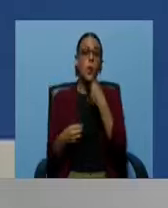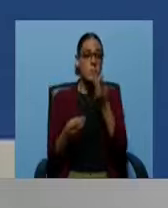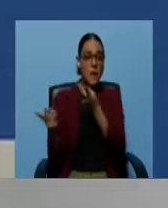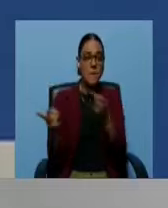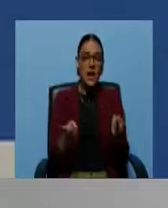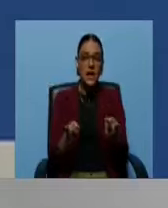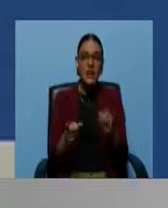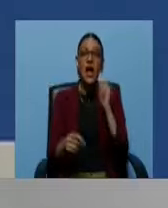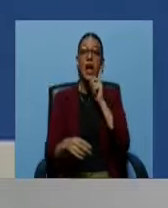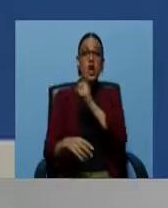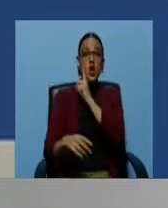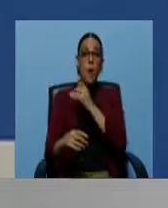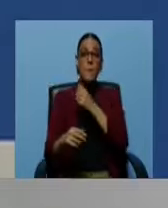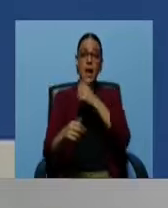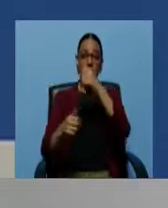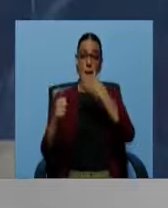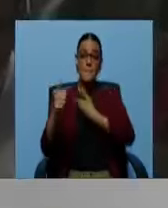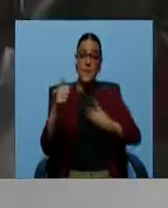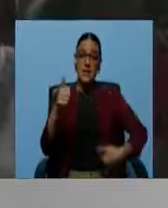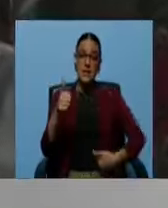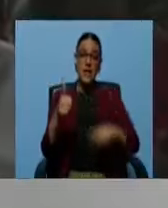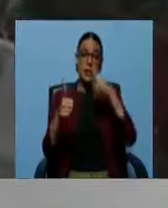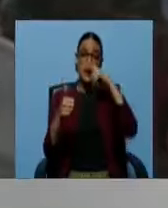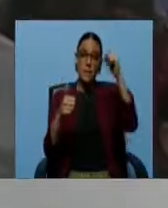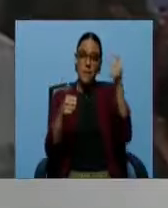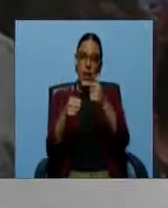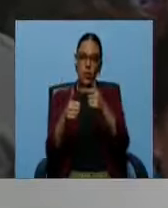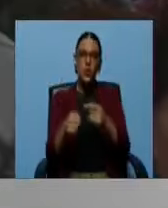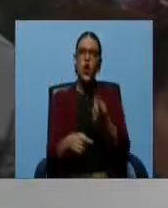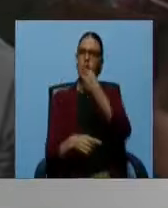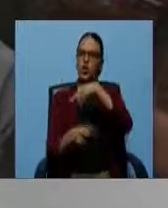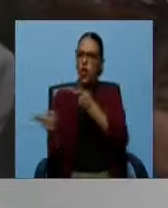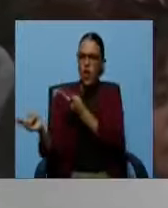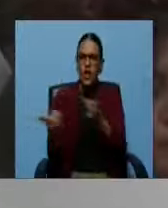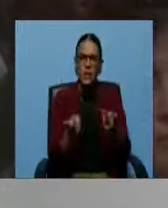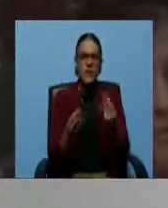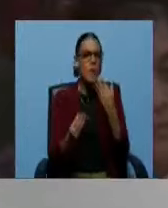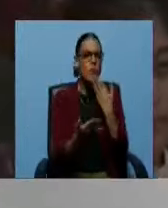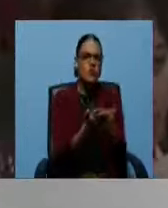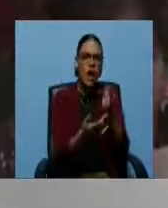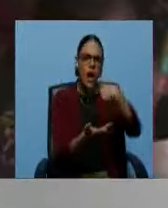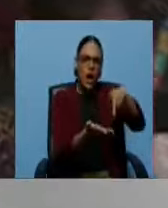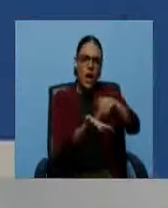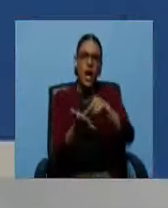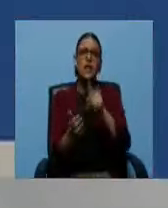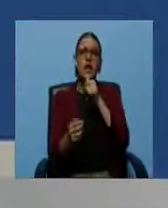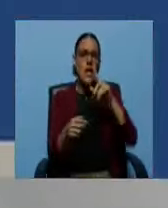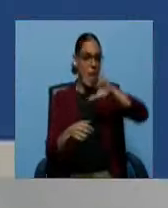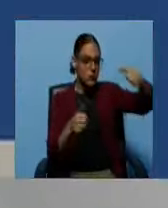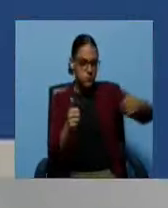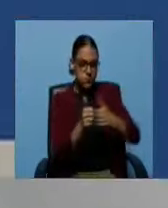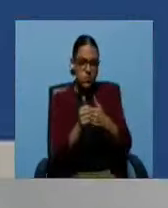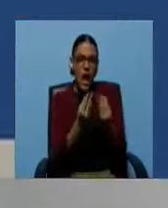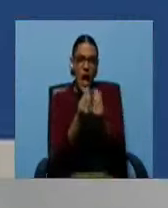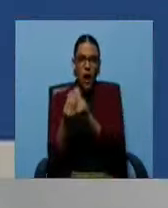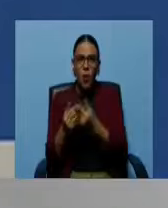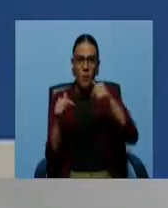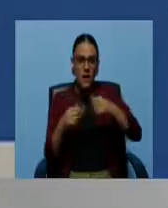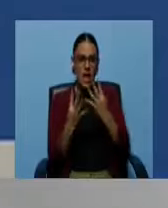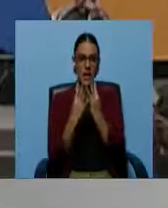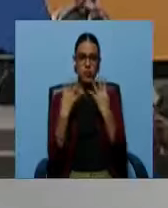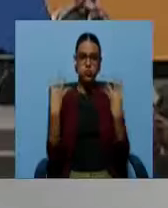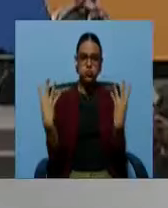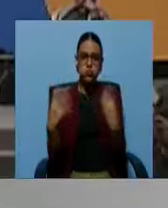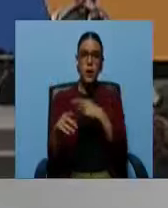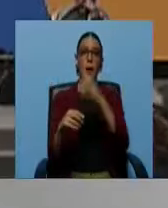del presidente Nicolás Maduro a todos los invitados. Quiero agradecer a quienes me acompañan hoy en el podio: